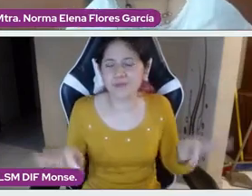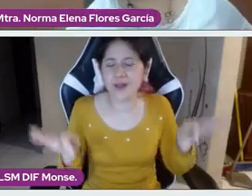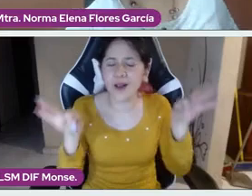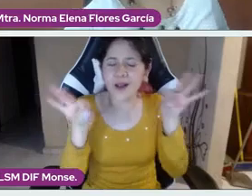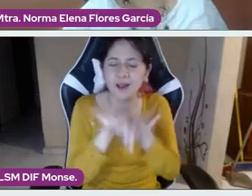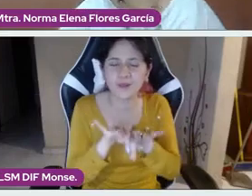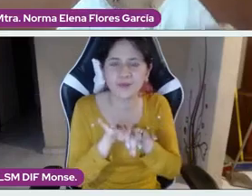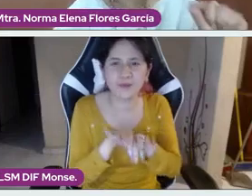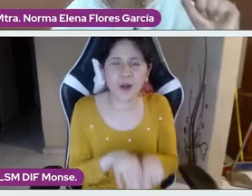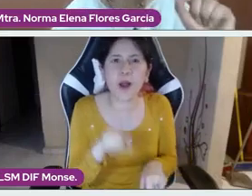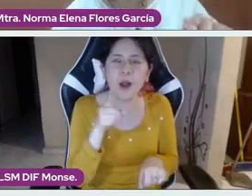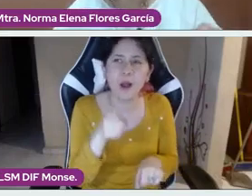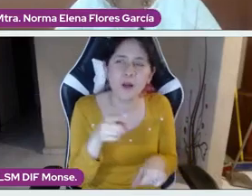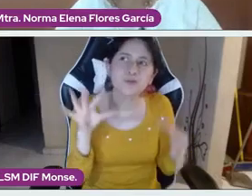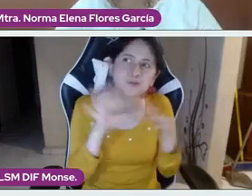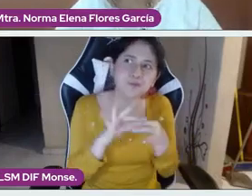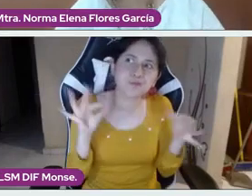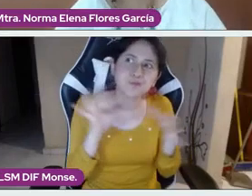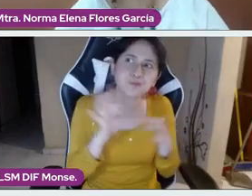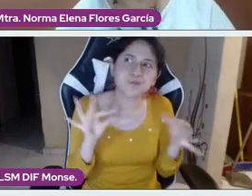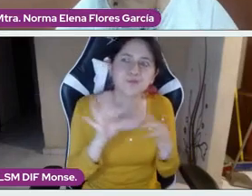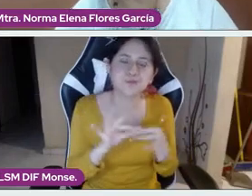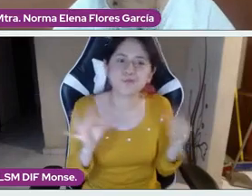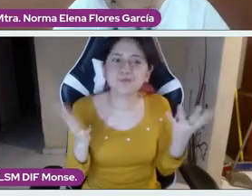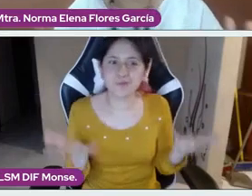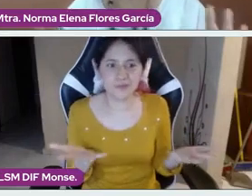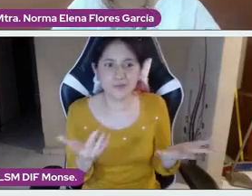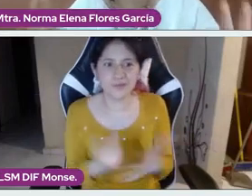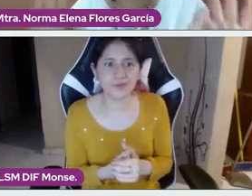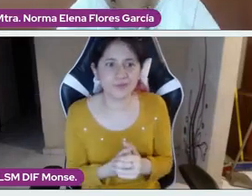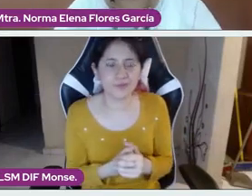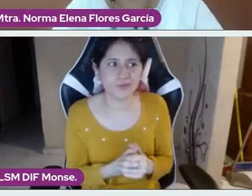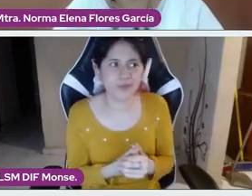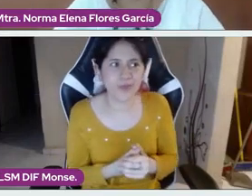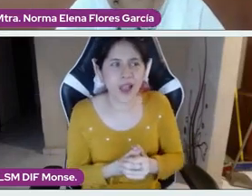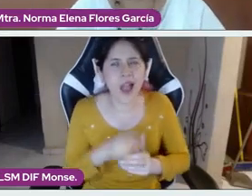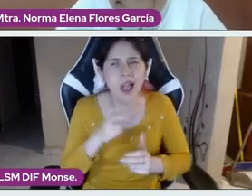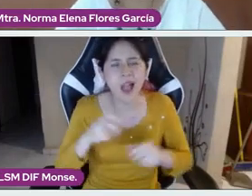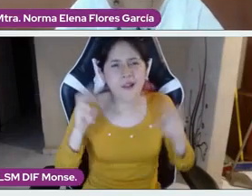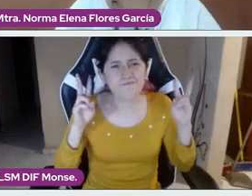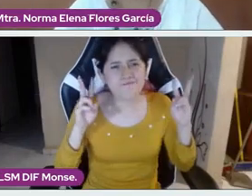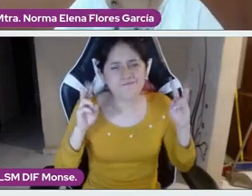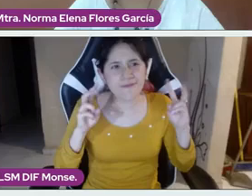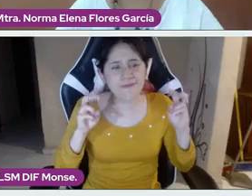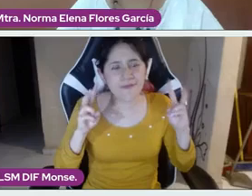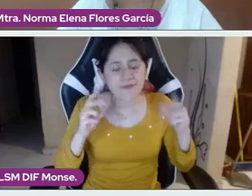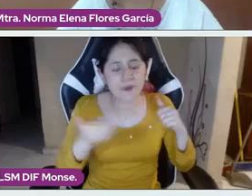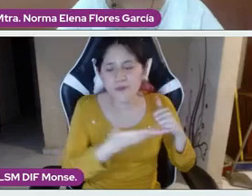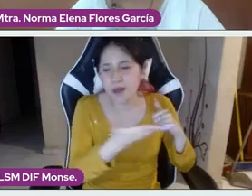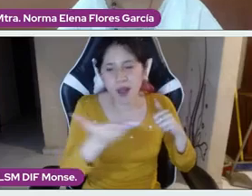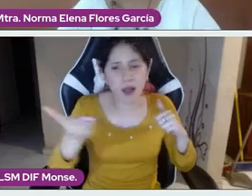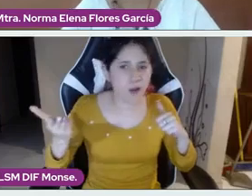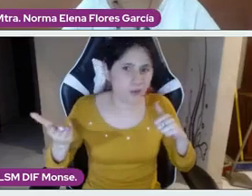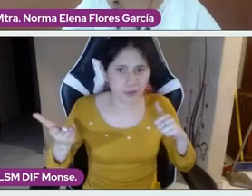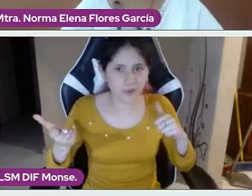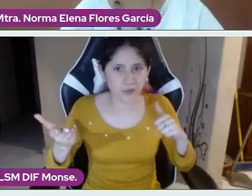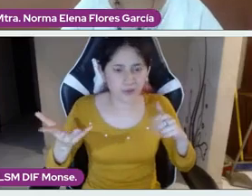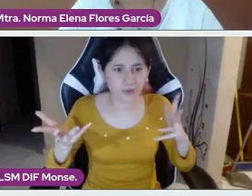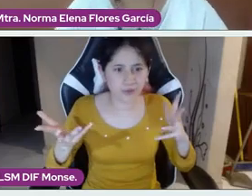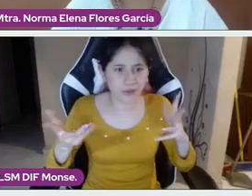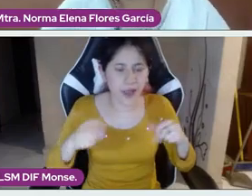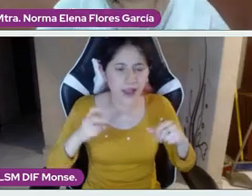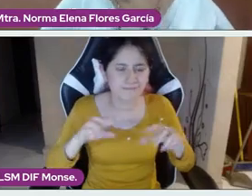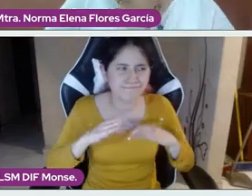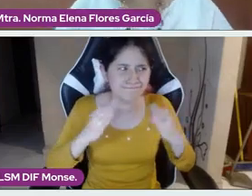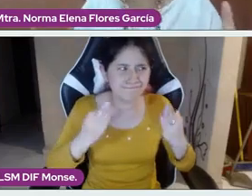comentas, maestra, porque la trascendencia de este tema, querida audiencia, es por la hegemonía de las familias.